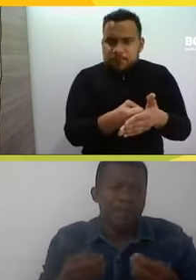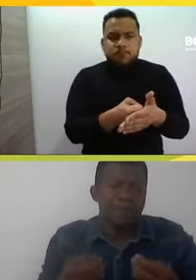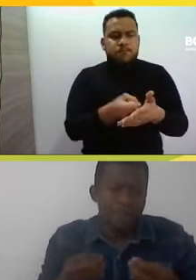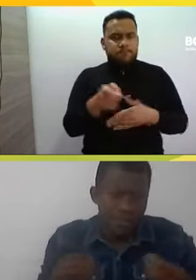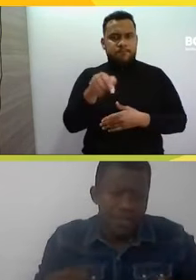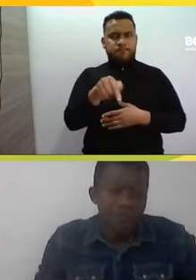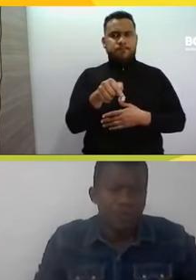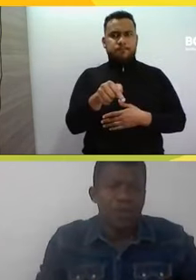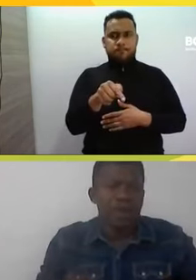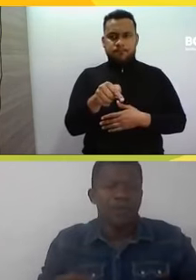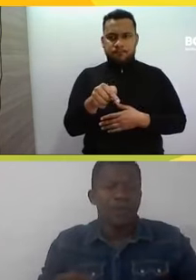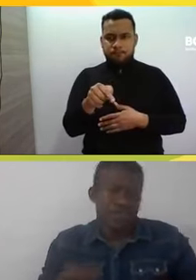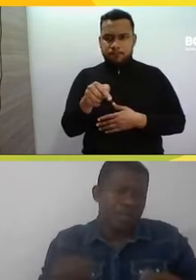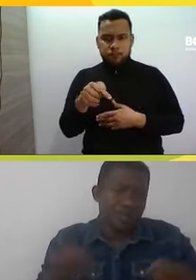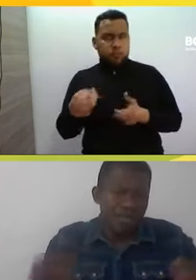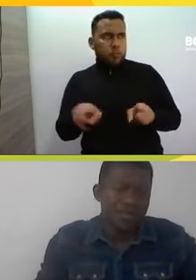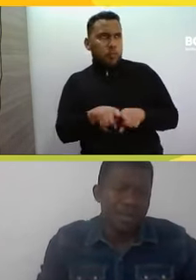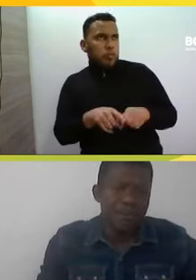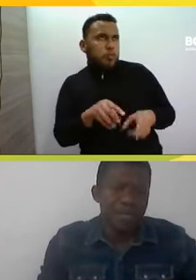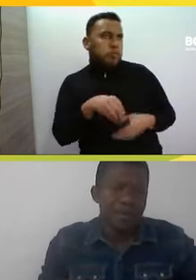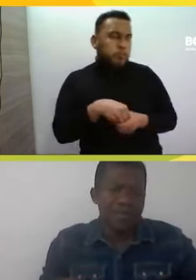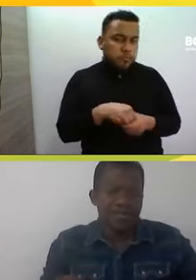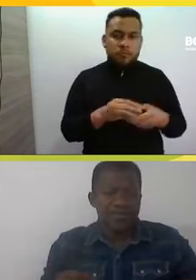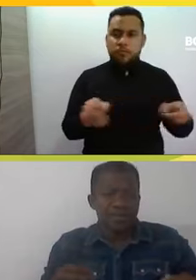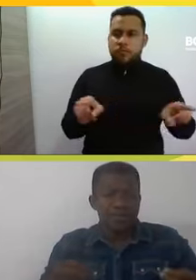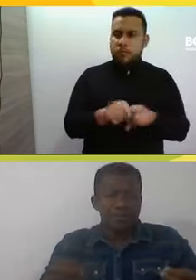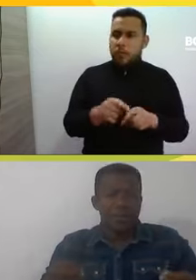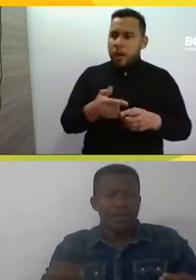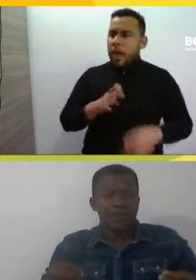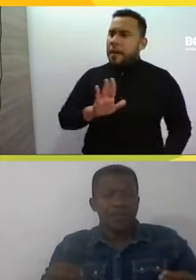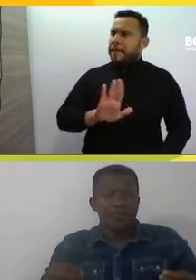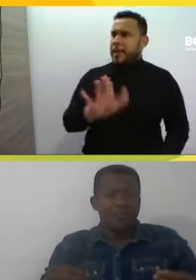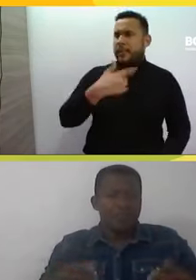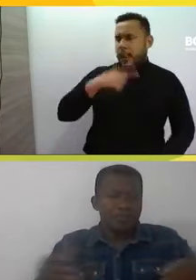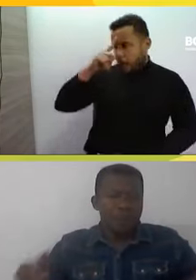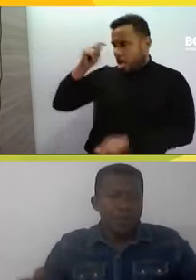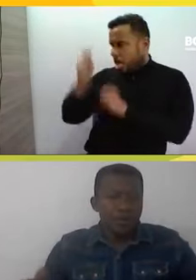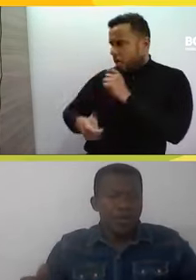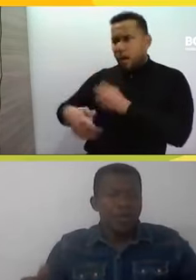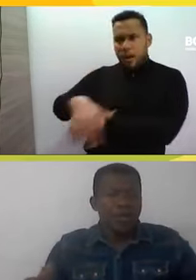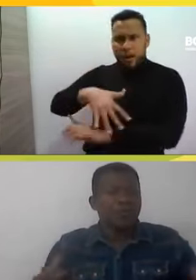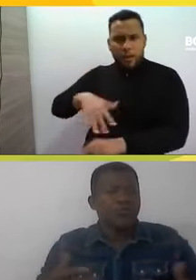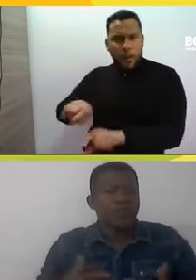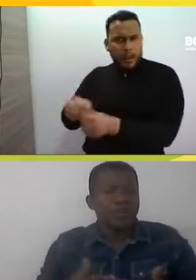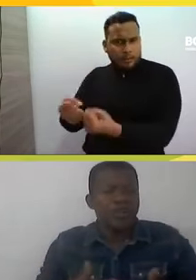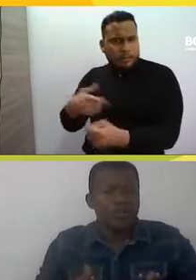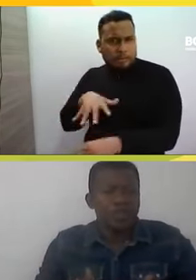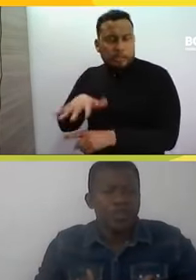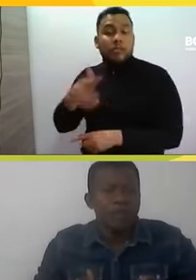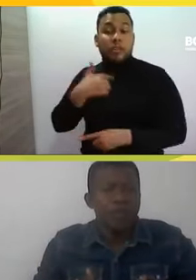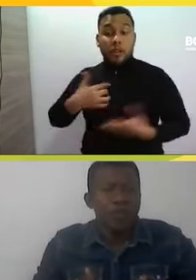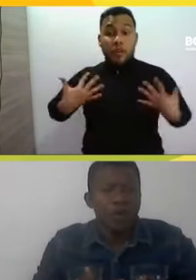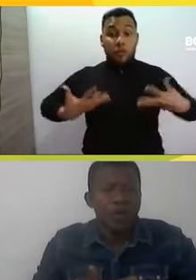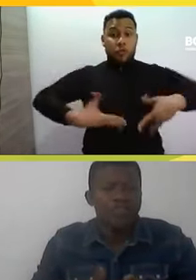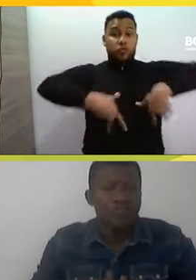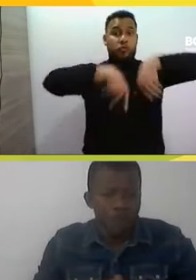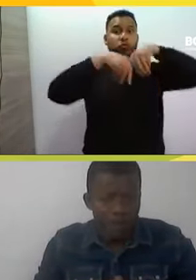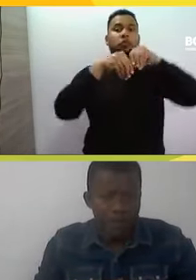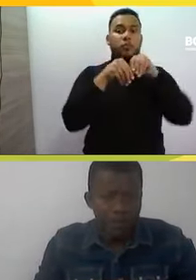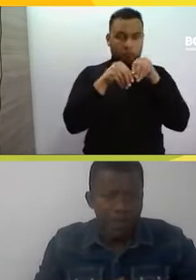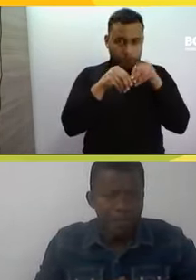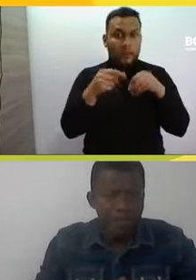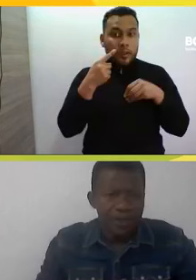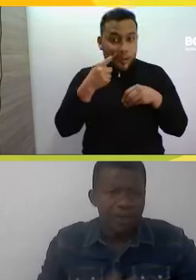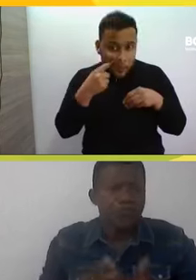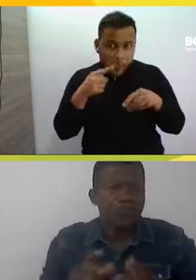termina midiéndola y termina también amenazándola. Sin embargo, hemos sido una sociedad muy